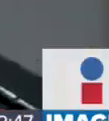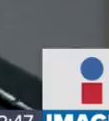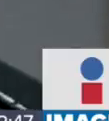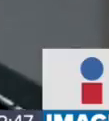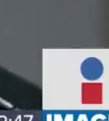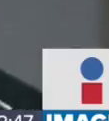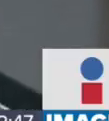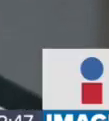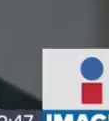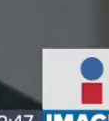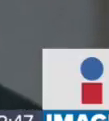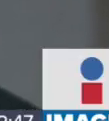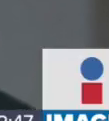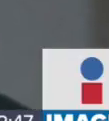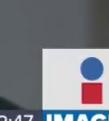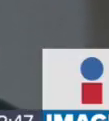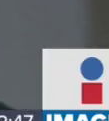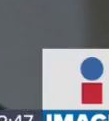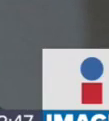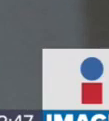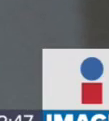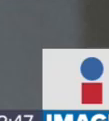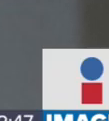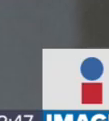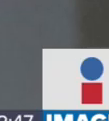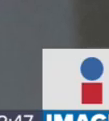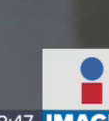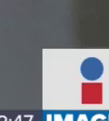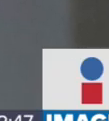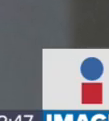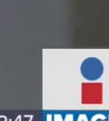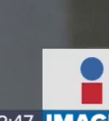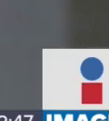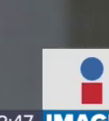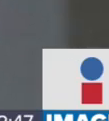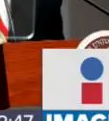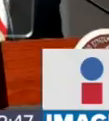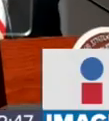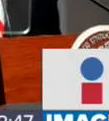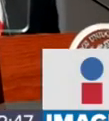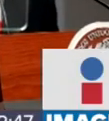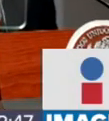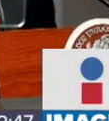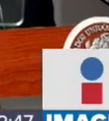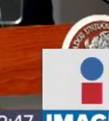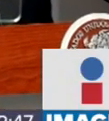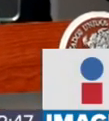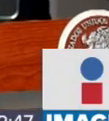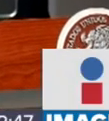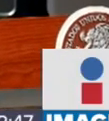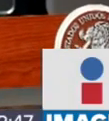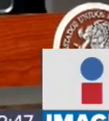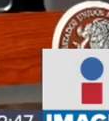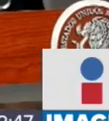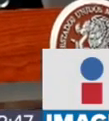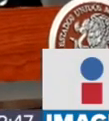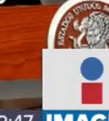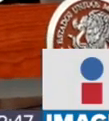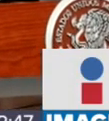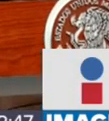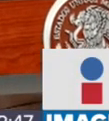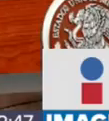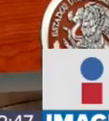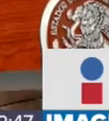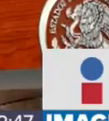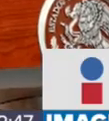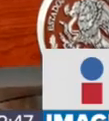estatales la crisis de seguridad que se acentuó en el segundo trienio. Festejó haber disipado la incertidumbre en la